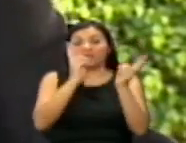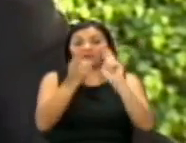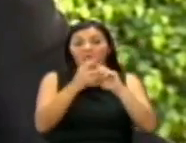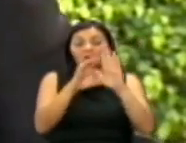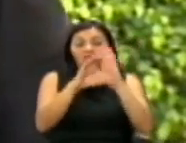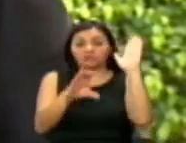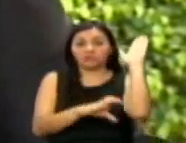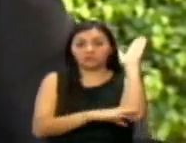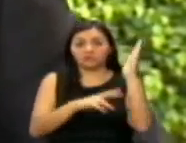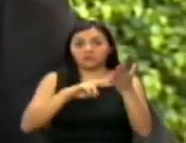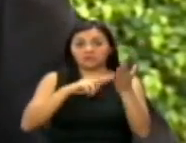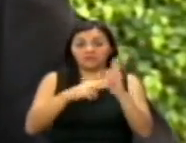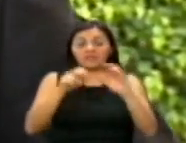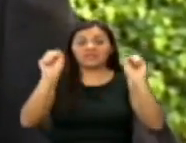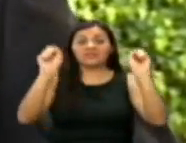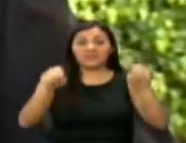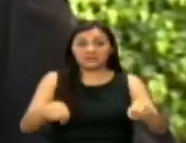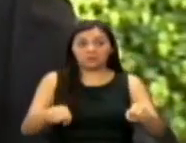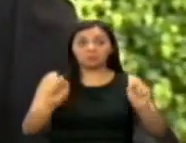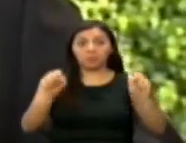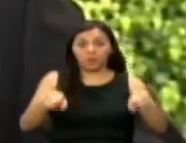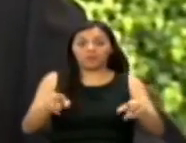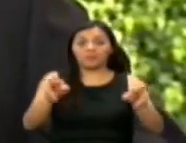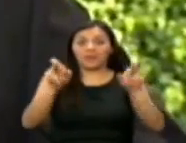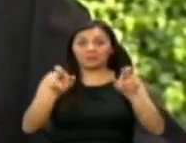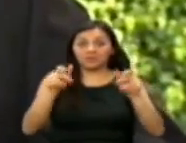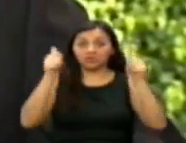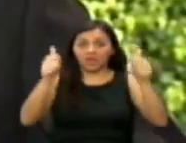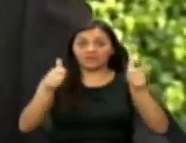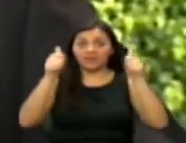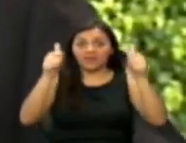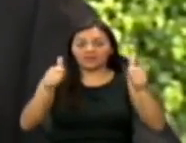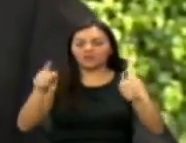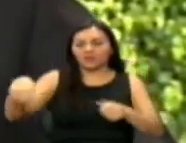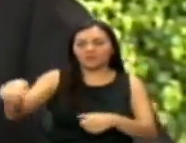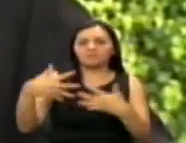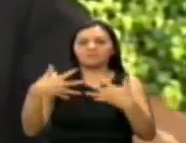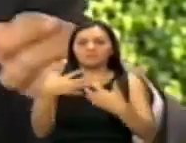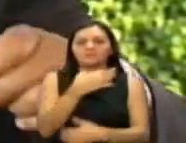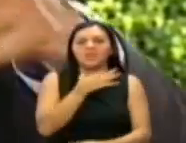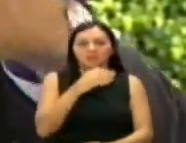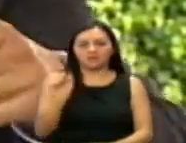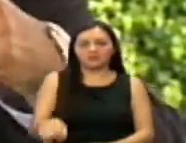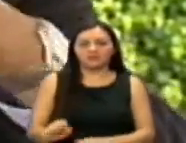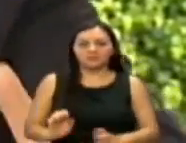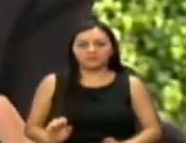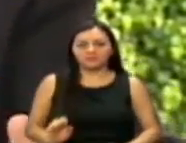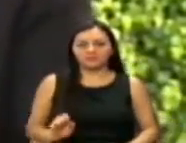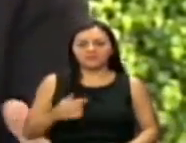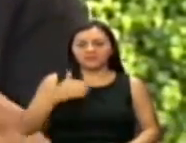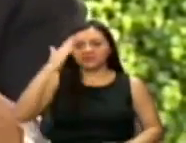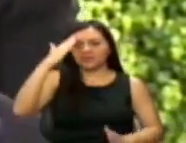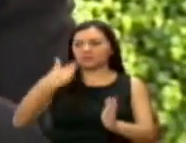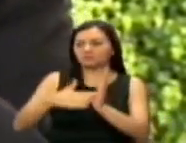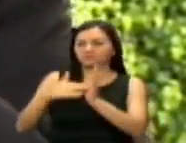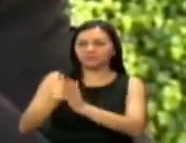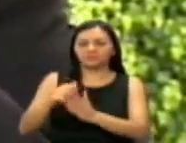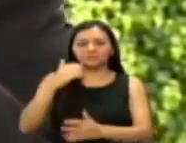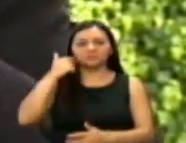soy reelecto, no, puedo candidatizarme, el que me reelige el pueblo ecuatoriano con sus votos de Nasurda. Ustedes saben que serán derrotados. Ustedes